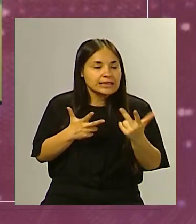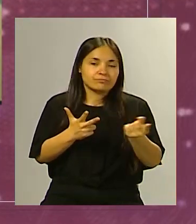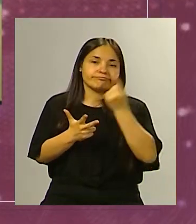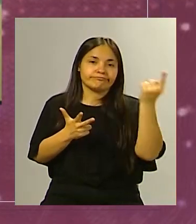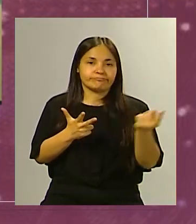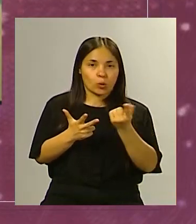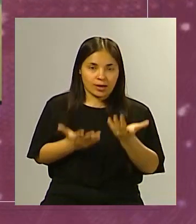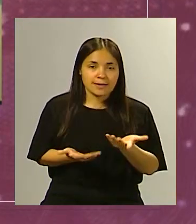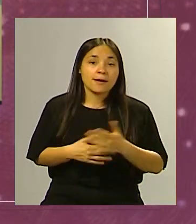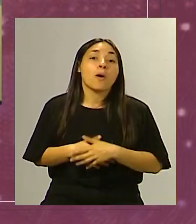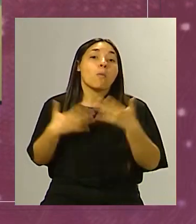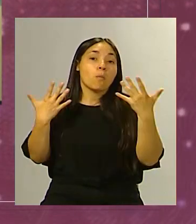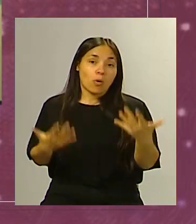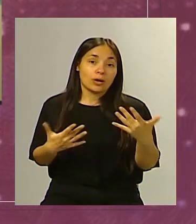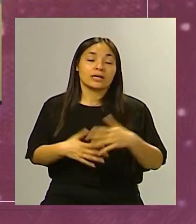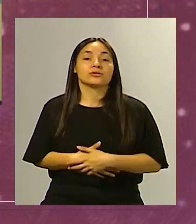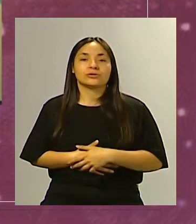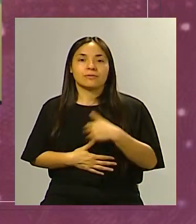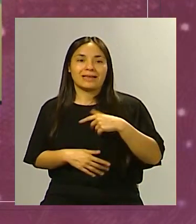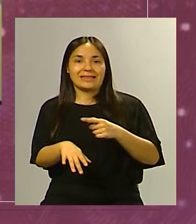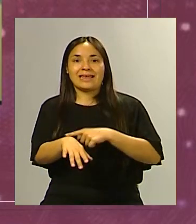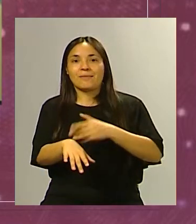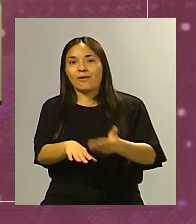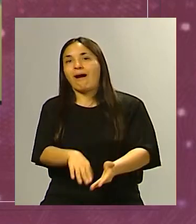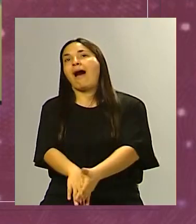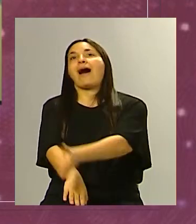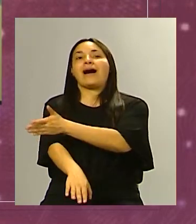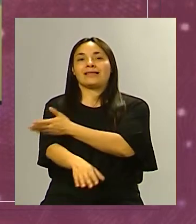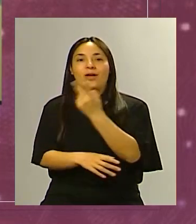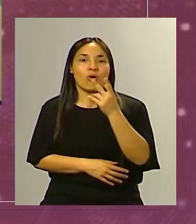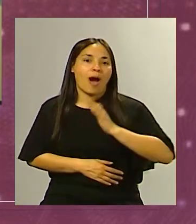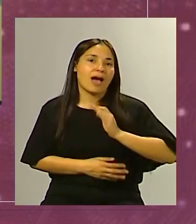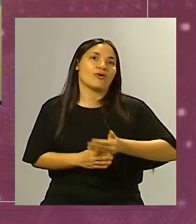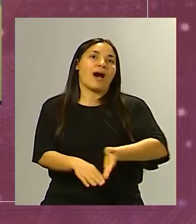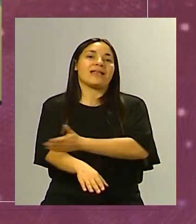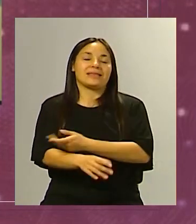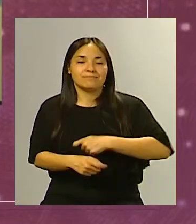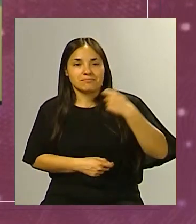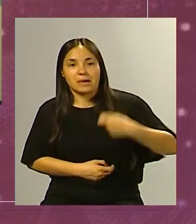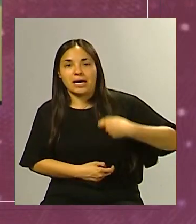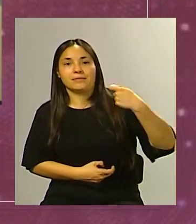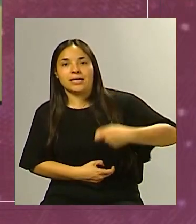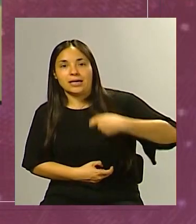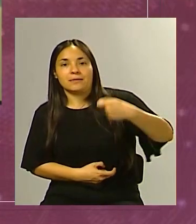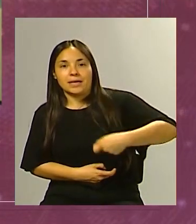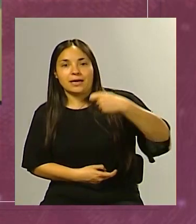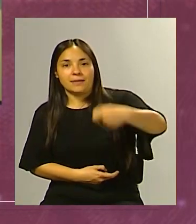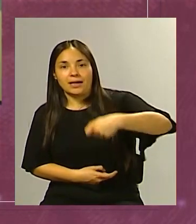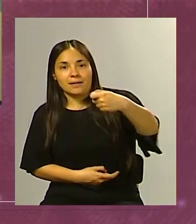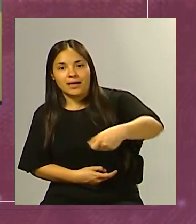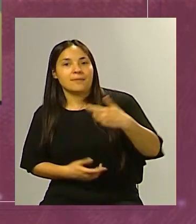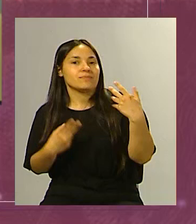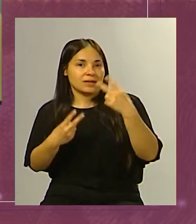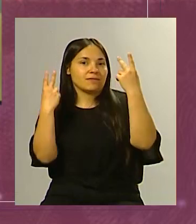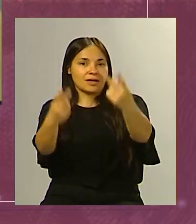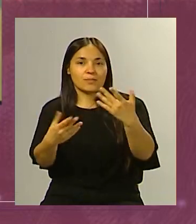Por eso justamente que se contrata con este tiempo de 2 años antes para poder tener la mayor cantidad de cuotas posibles. Tal ¿sí?